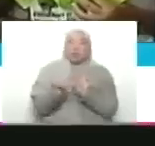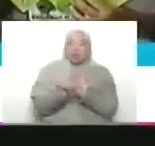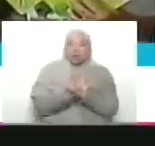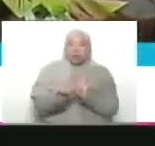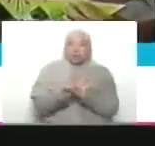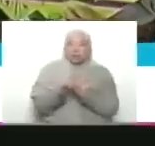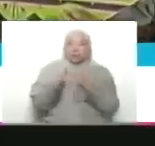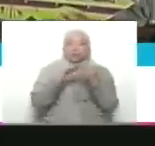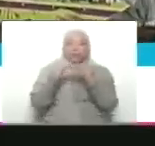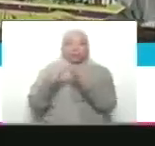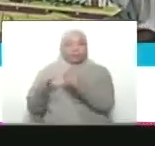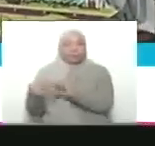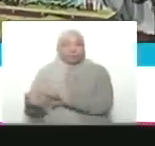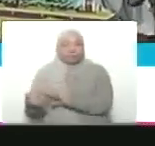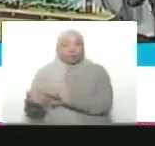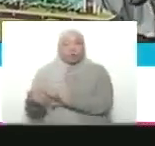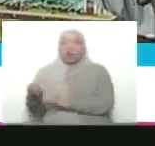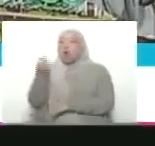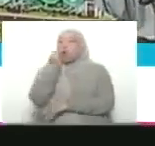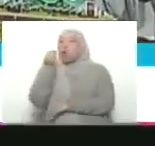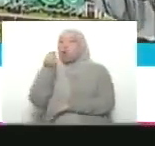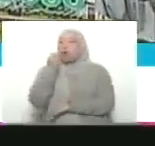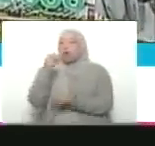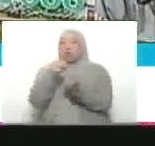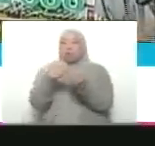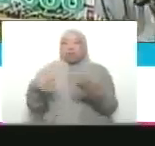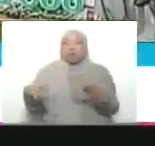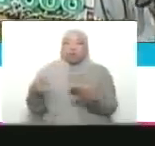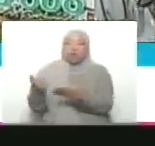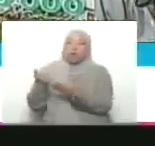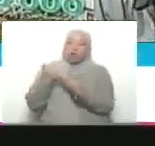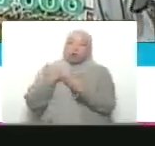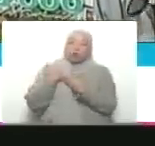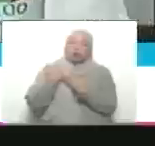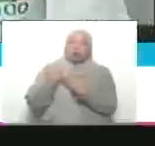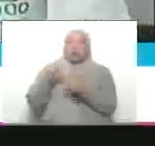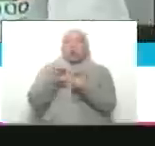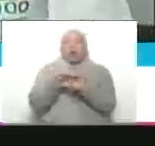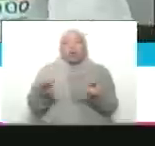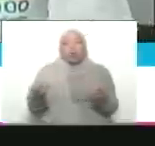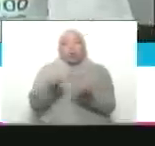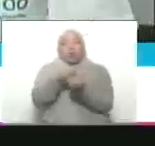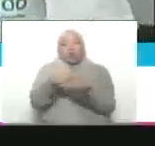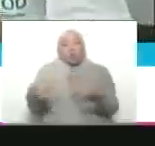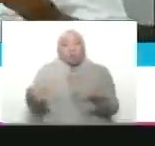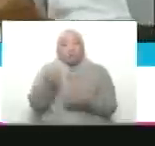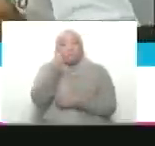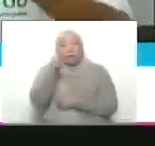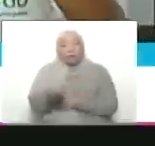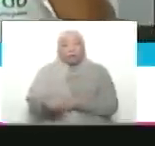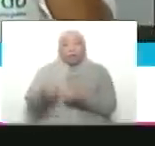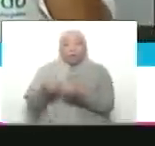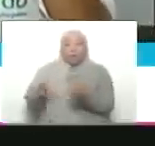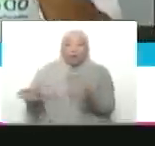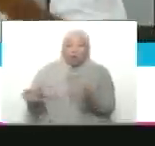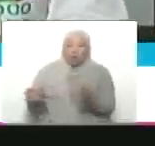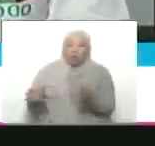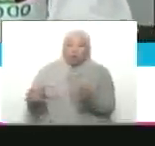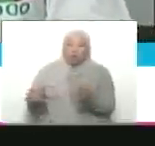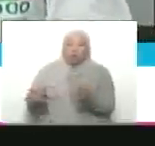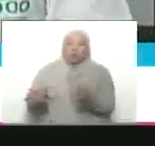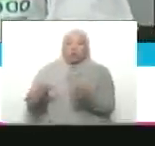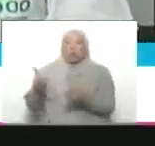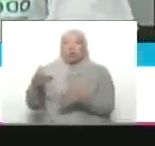urbanismo con un alimentación pública cuentan con una educación pública y sobre todo con los